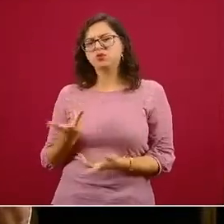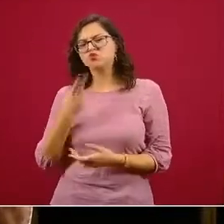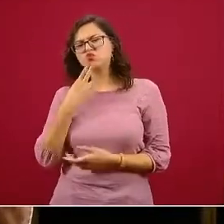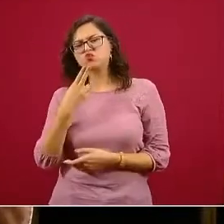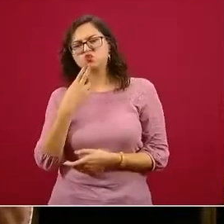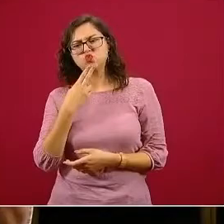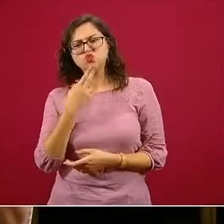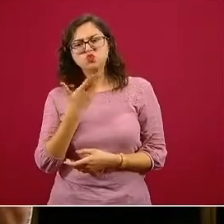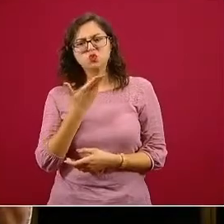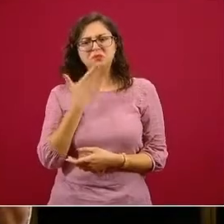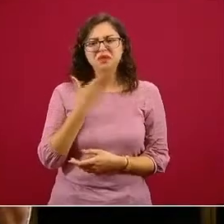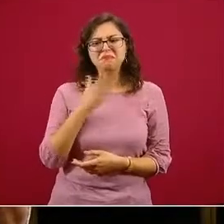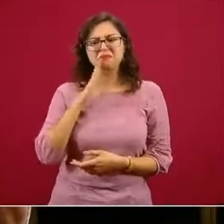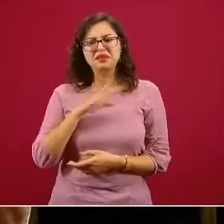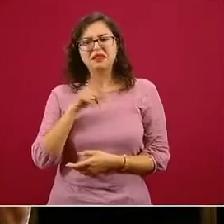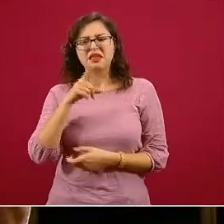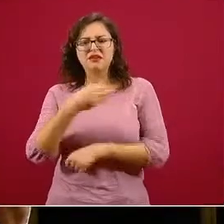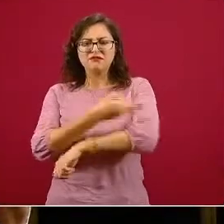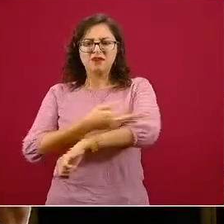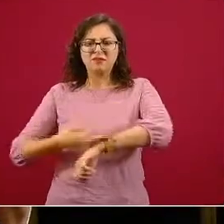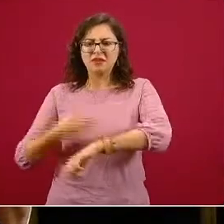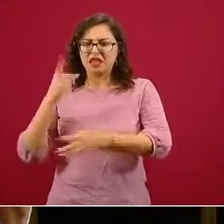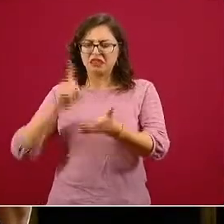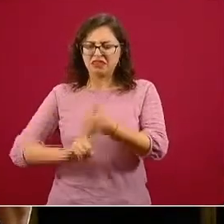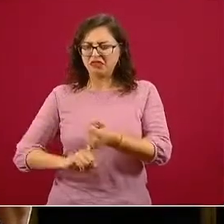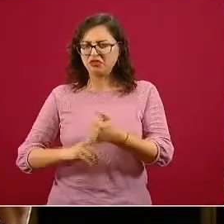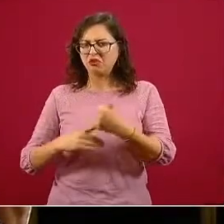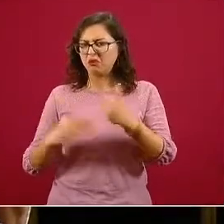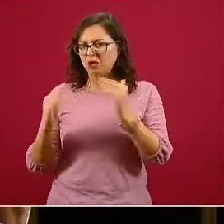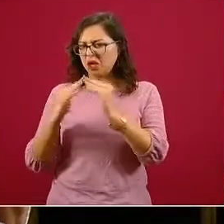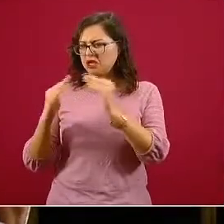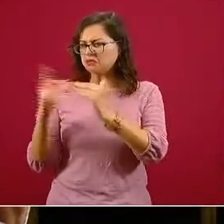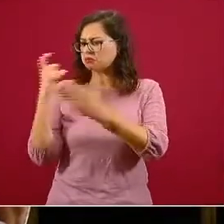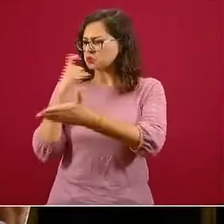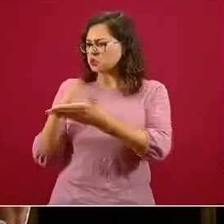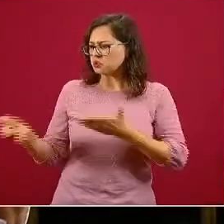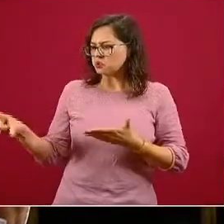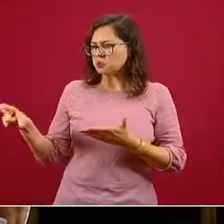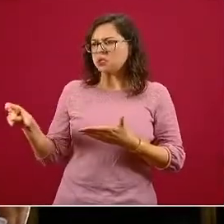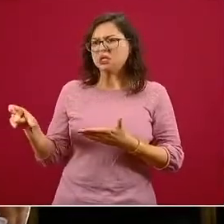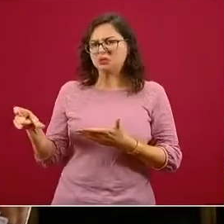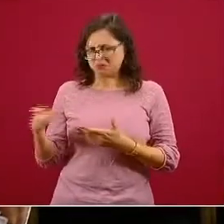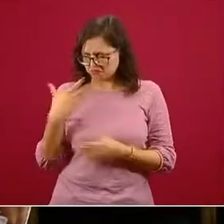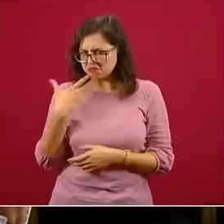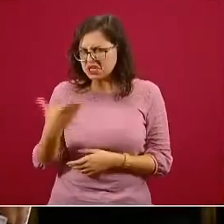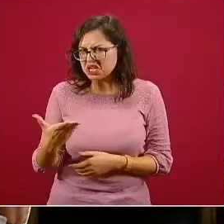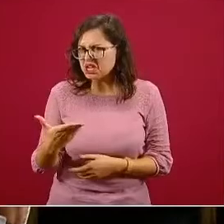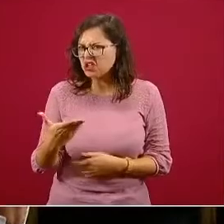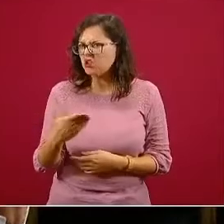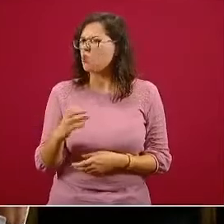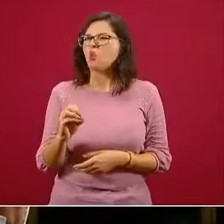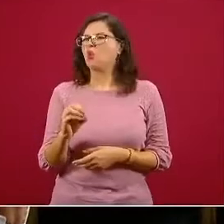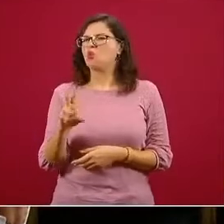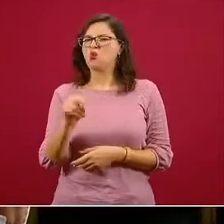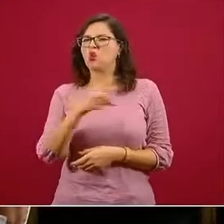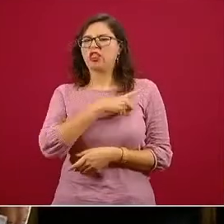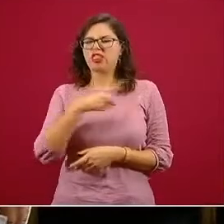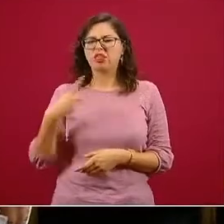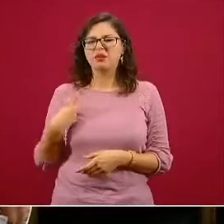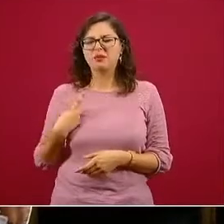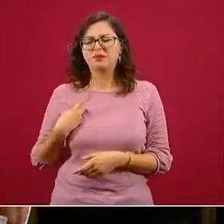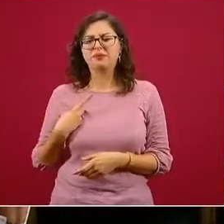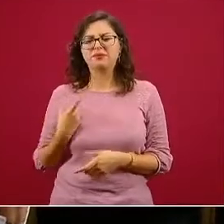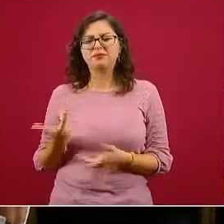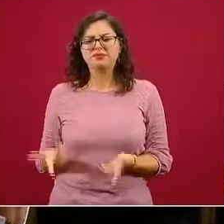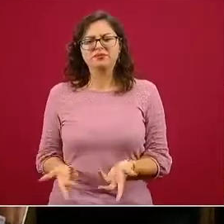qué tan conveniente es para las familias tenerlo, adquirirlo, o si es una medida desesperada? ¿Cómo lo advierte? Si puede, por